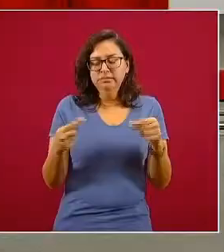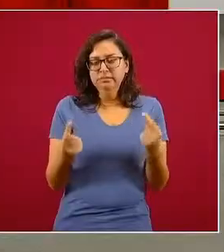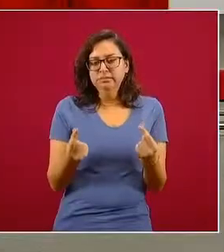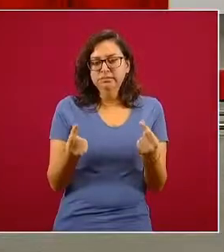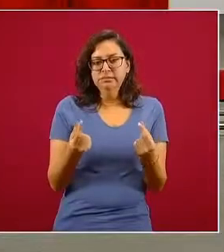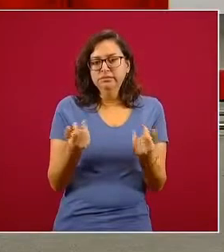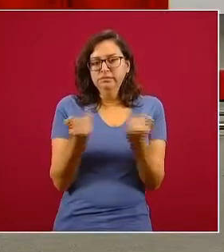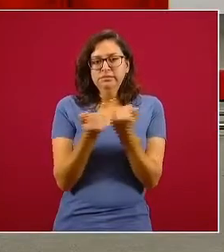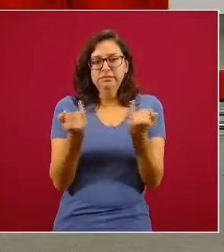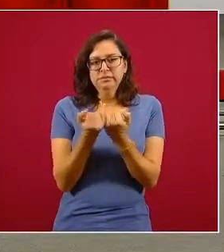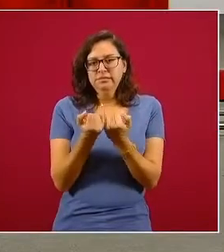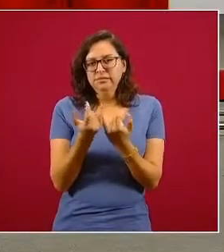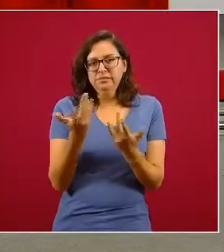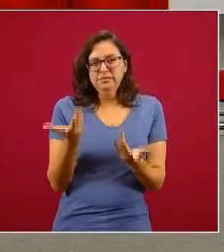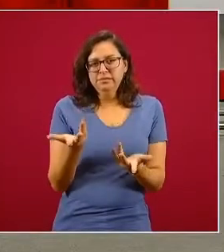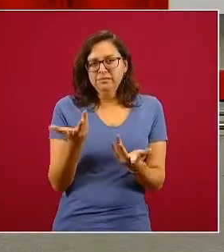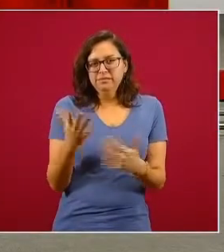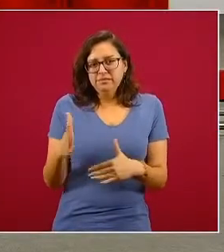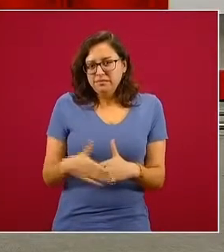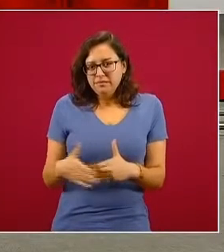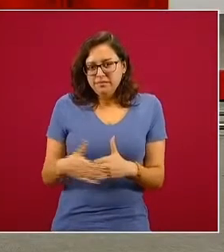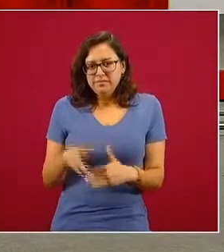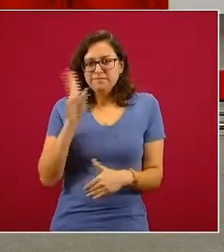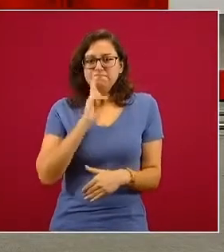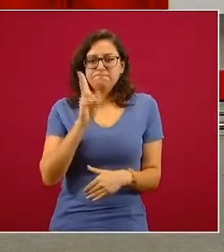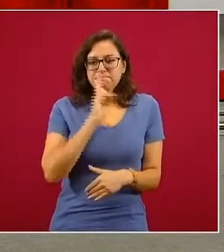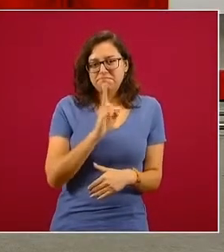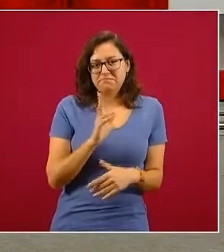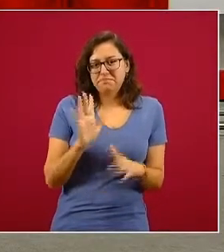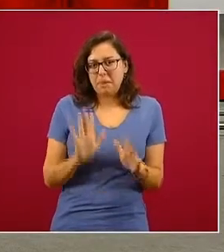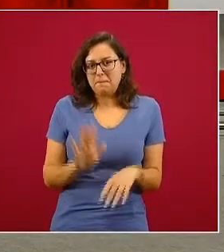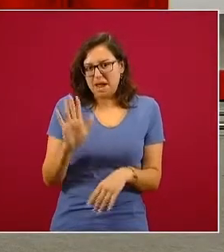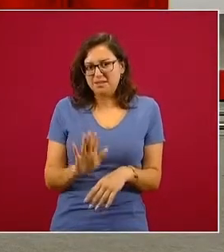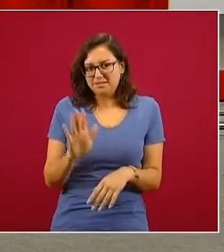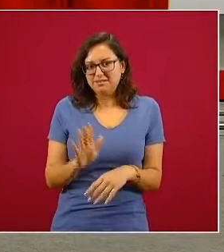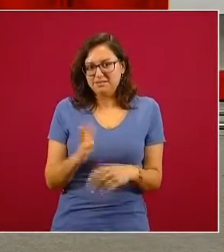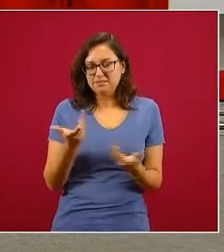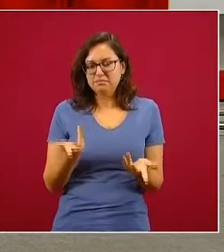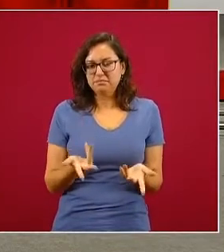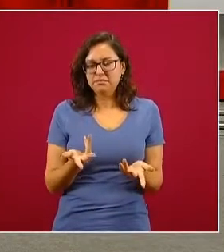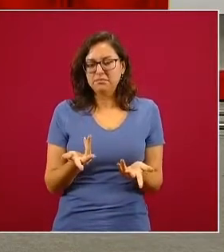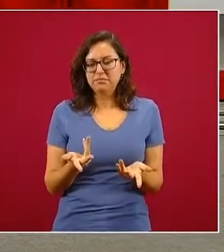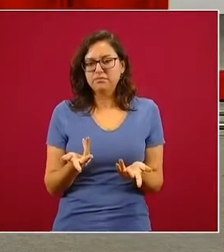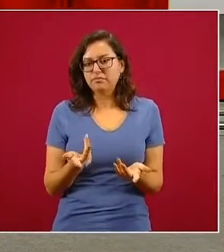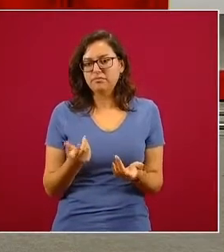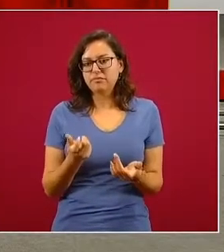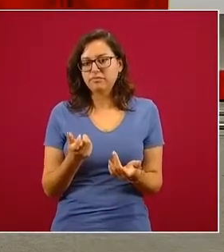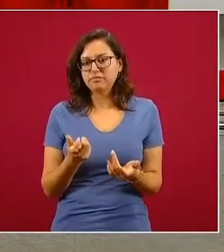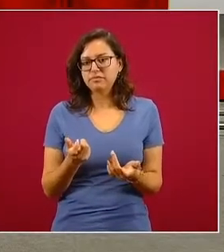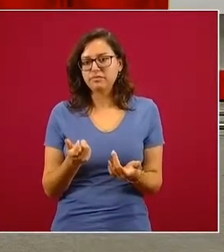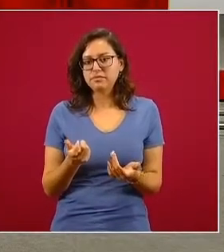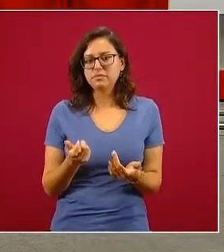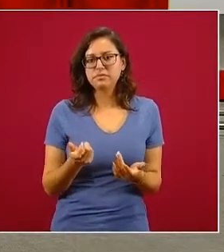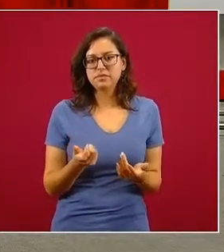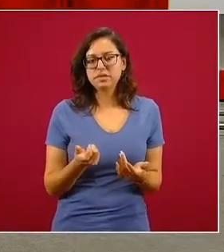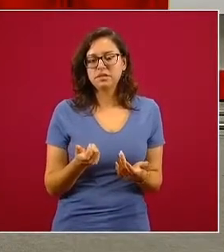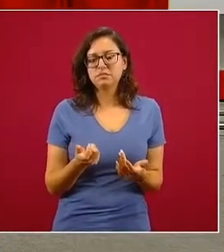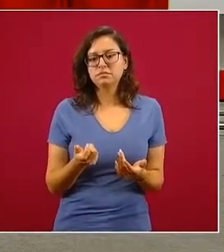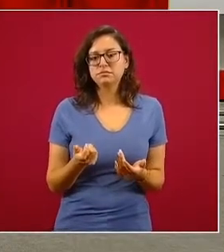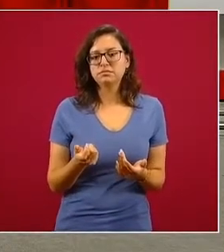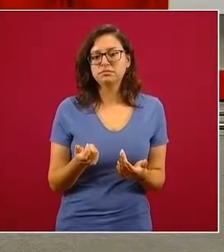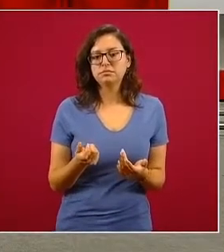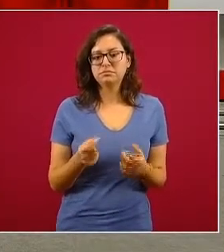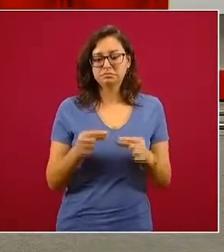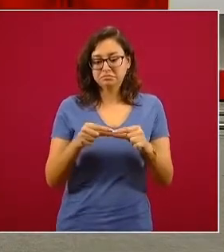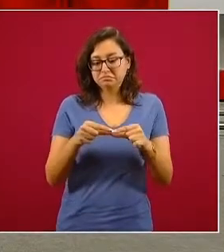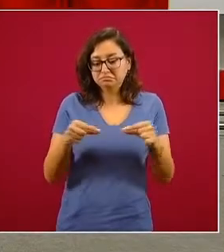una prueba de embarazo. En el sentido, no tiene nada que ver COVID y embarazo, pero la manera en que se ejecuta es parecida. Es